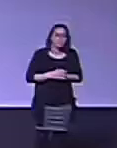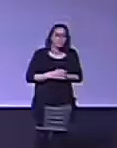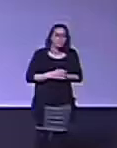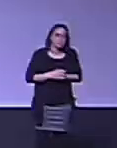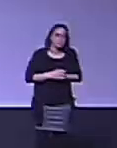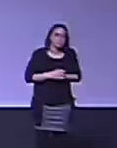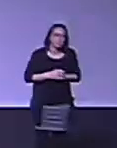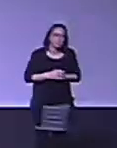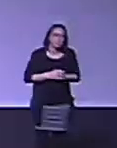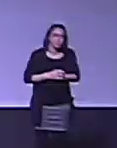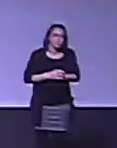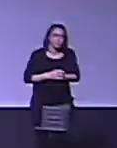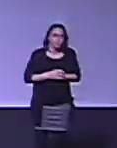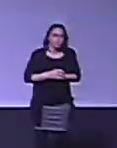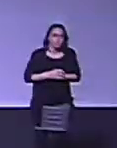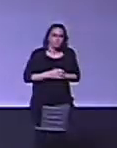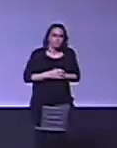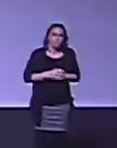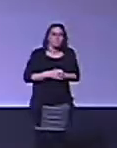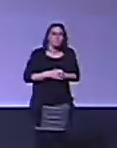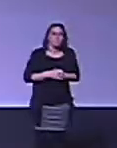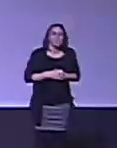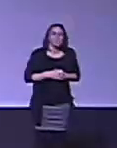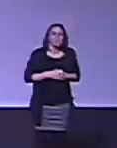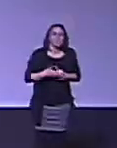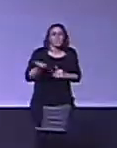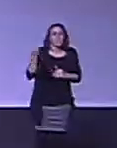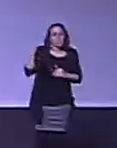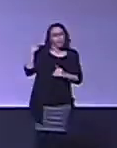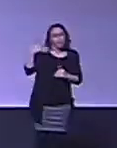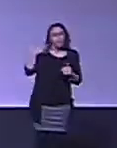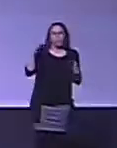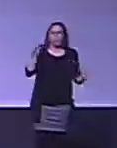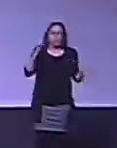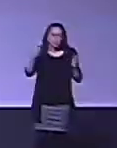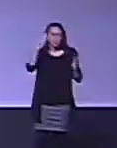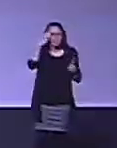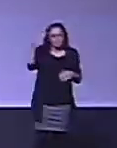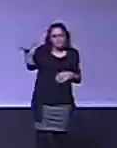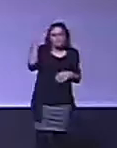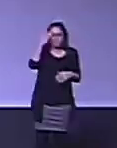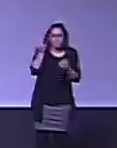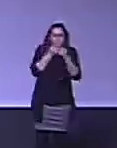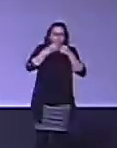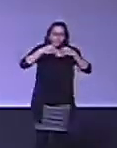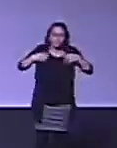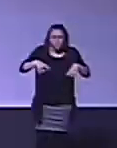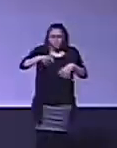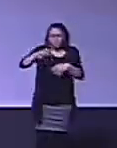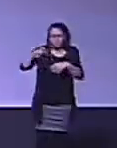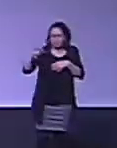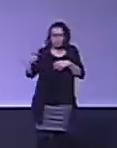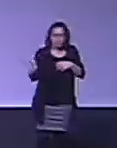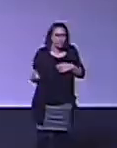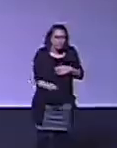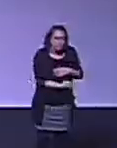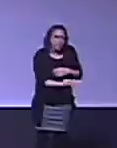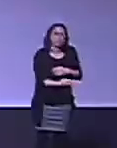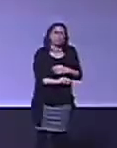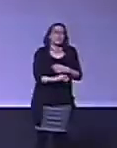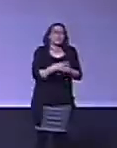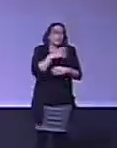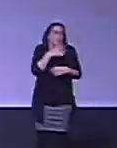Historio politiko asko entzuten dira garai haietakoak. Gure pilotak berarekin zeramatzan besteen artean